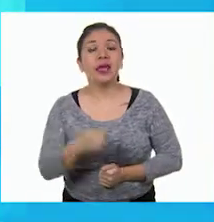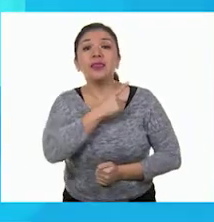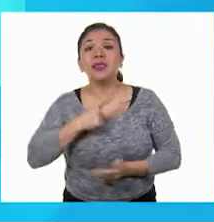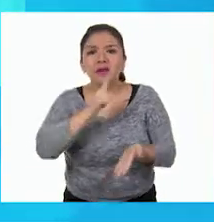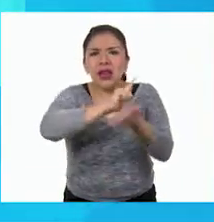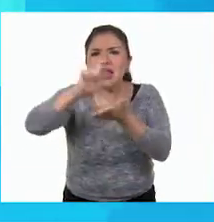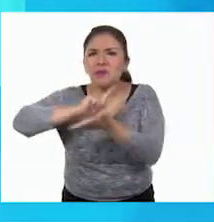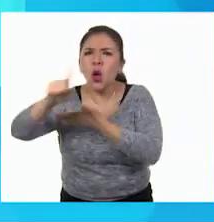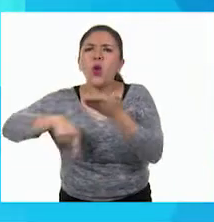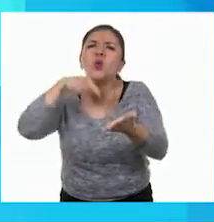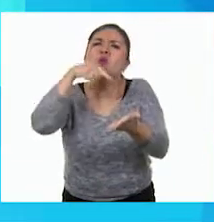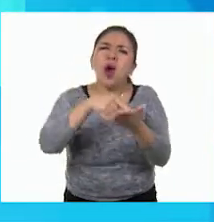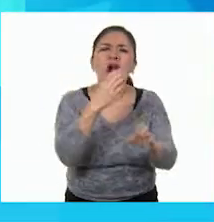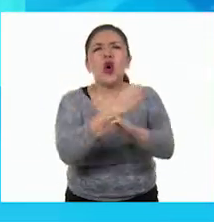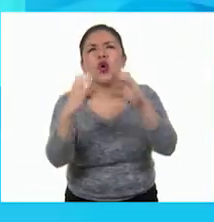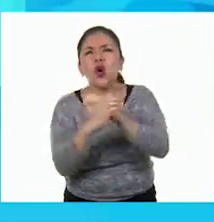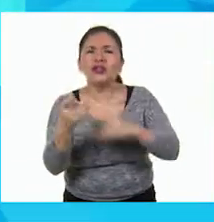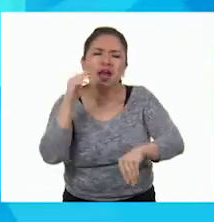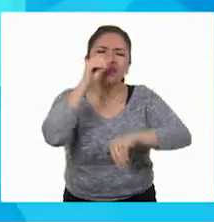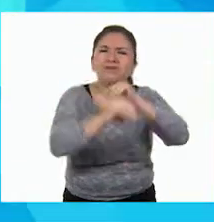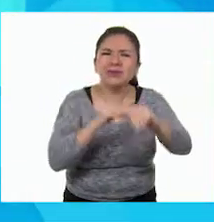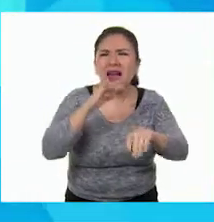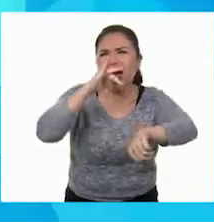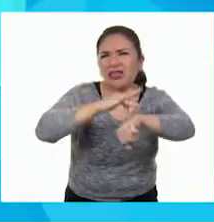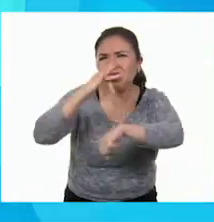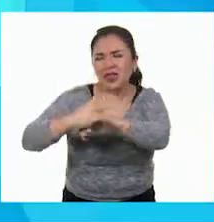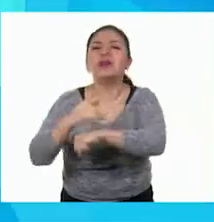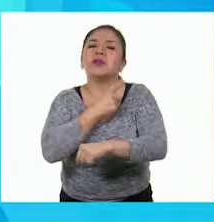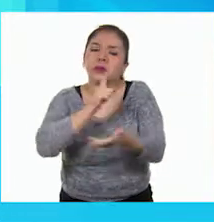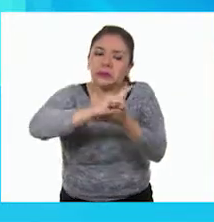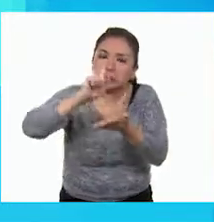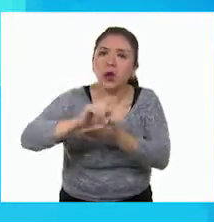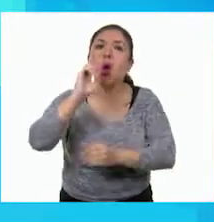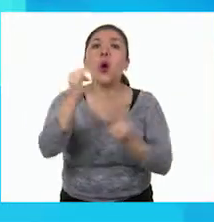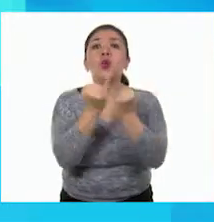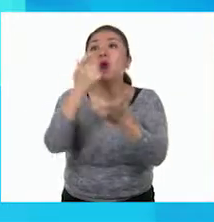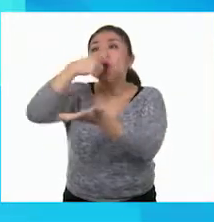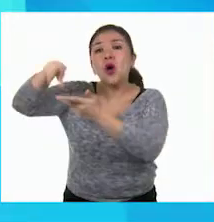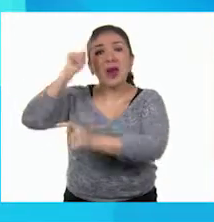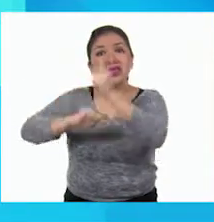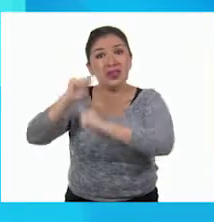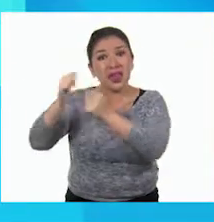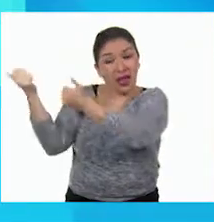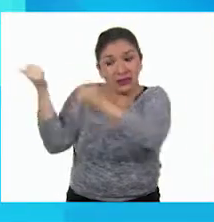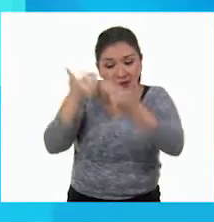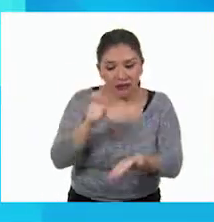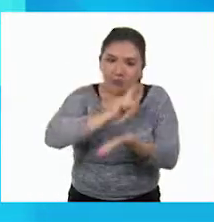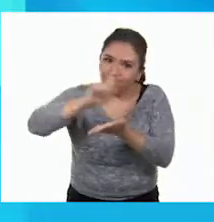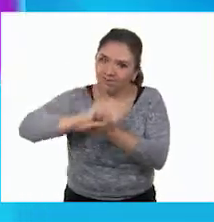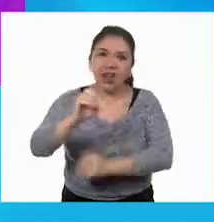Desinfecta las superficies y los objetos que más utilizas. También las cosas que compres en la tienda o el supermercado.